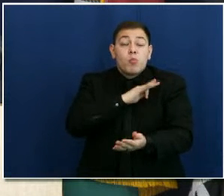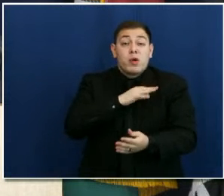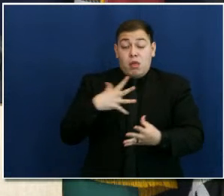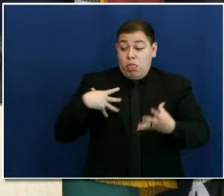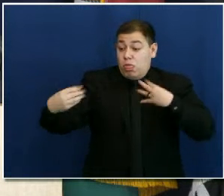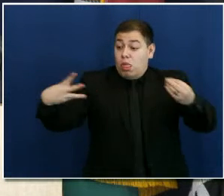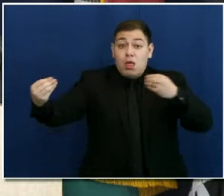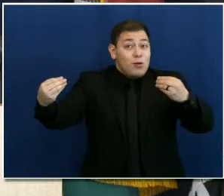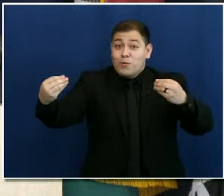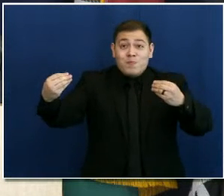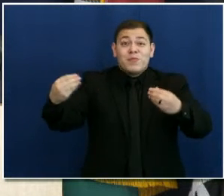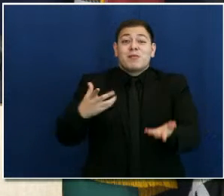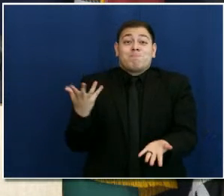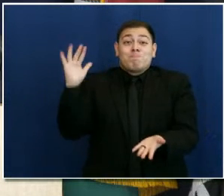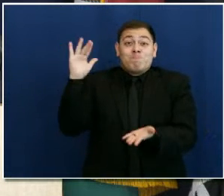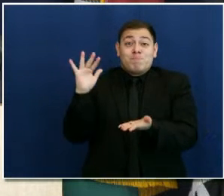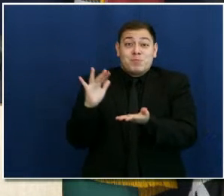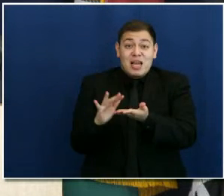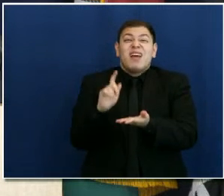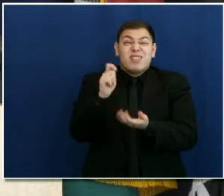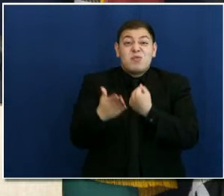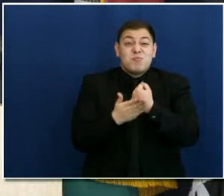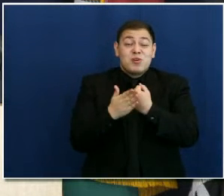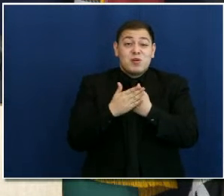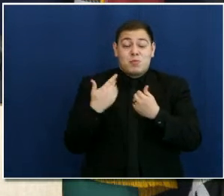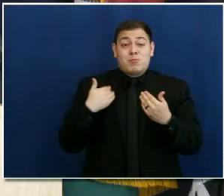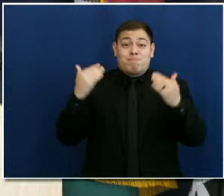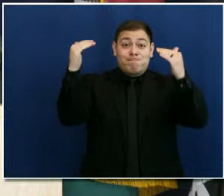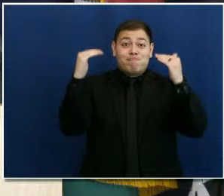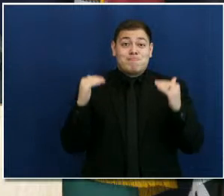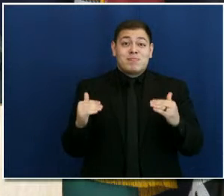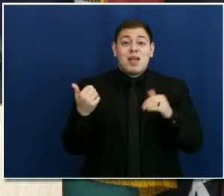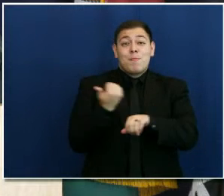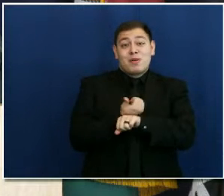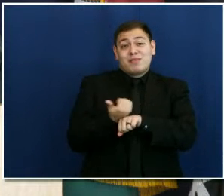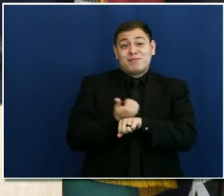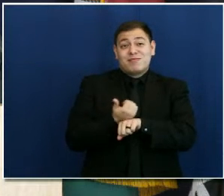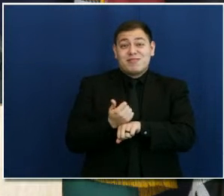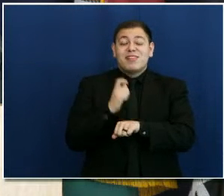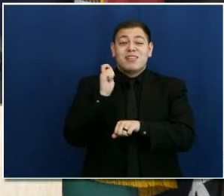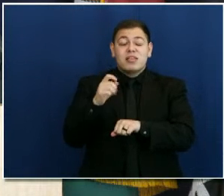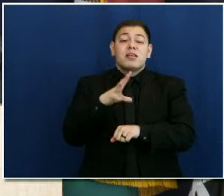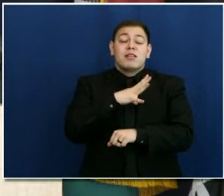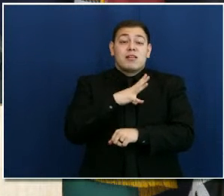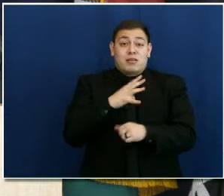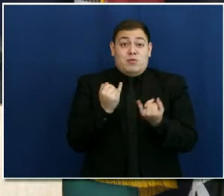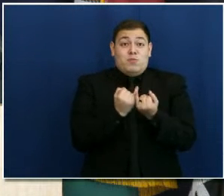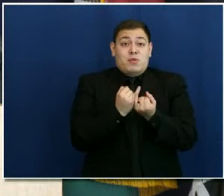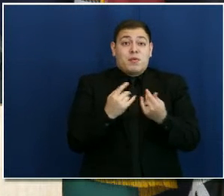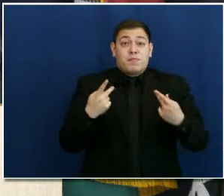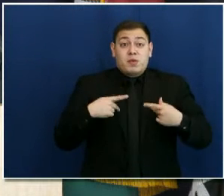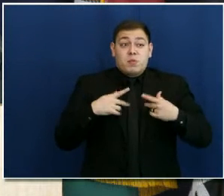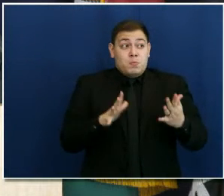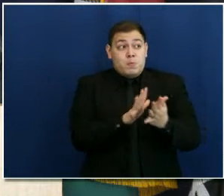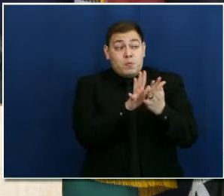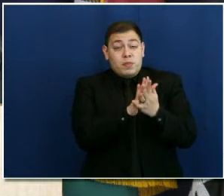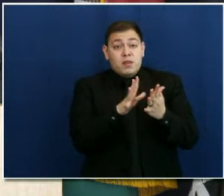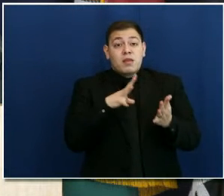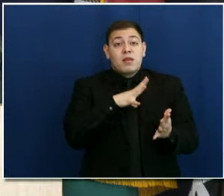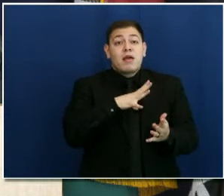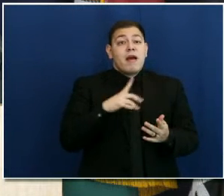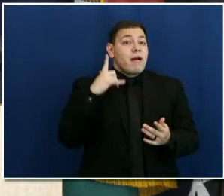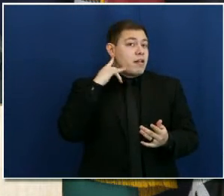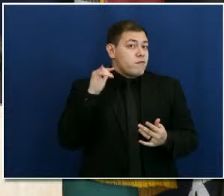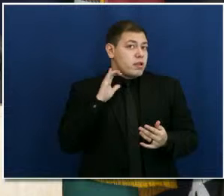infecciones en nuestra comunidad. También me da mucho gusto informar que iniciamos un programa piloto en colaboración con la Universidad de California San